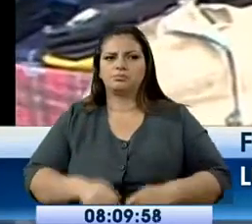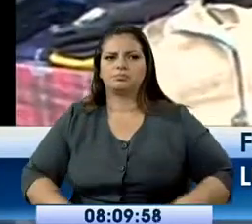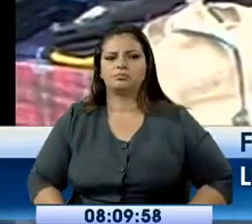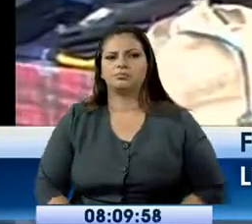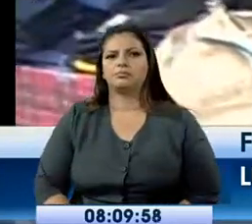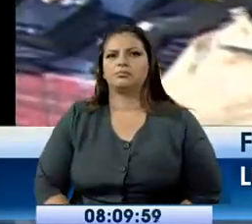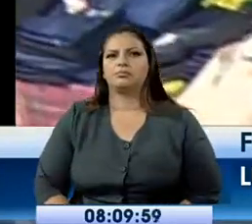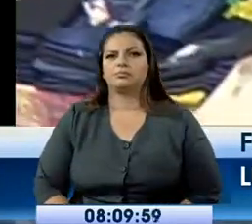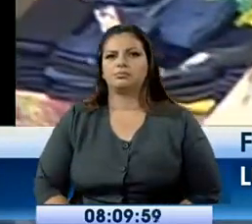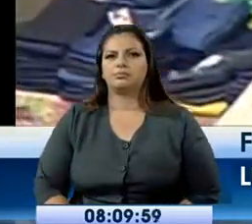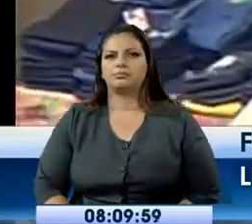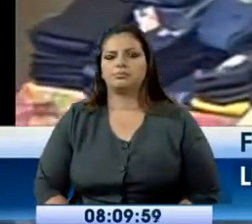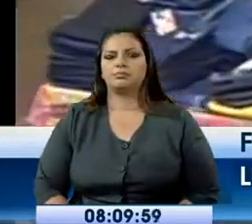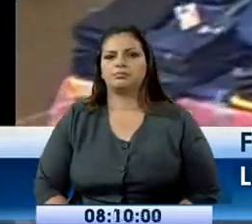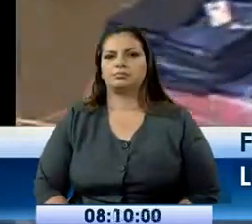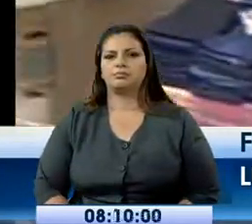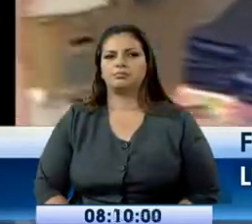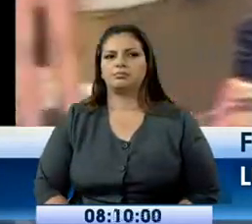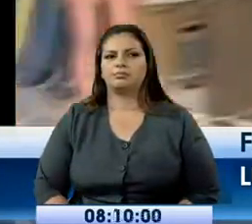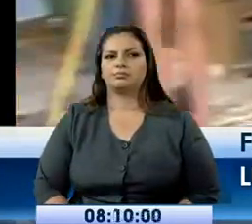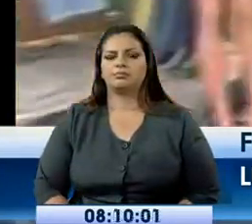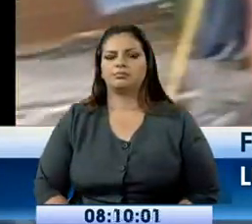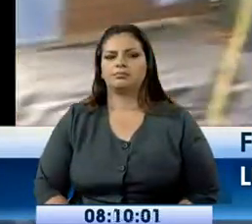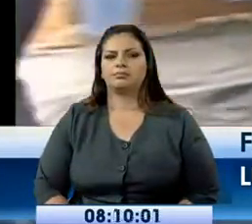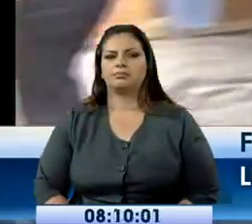por persona.